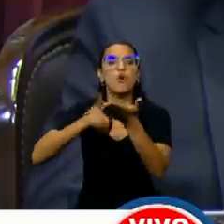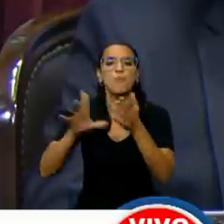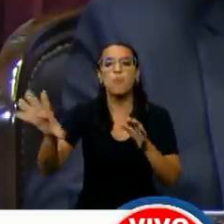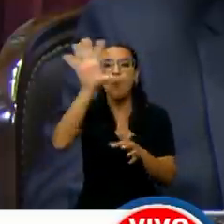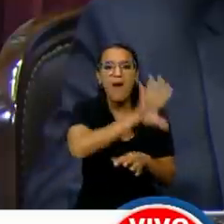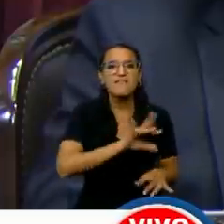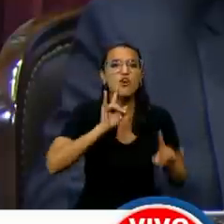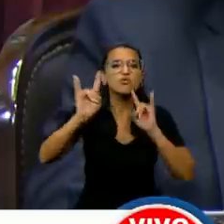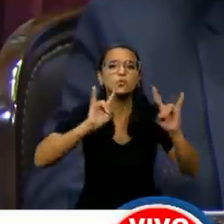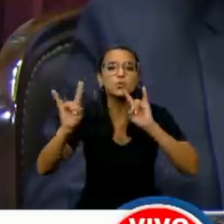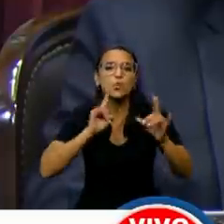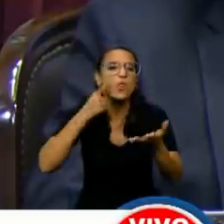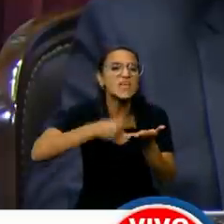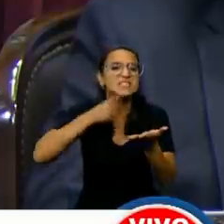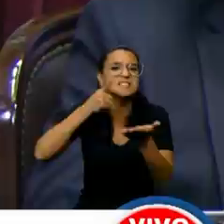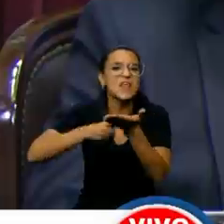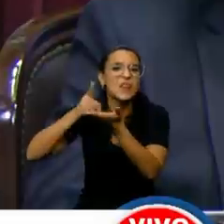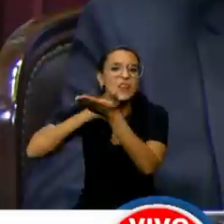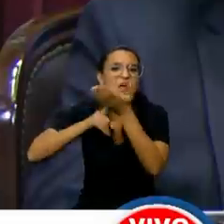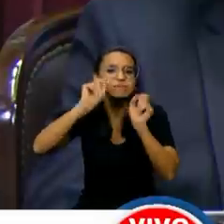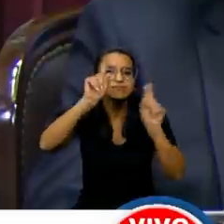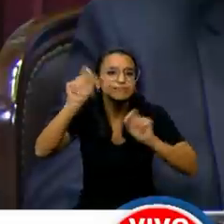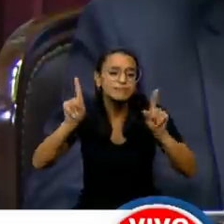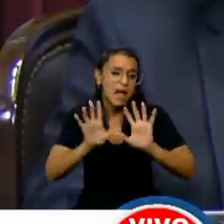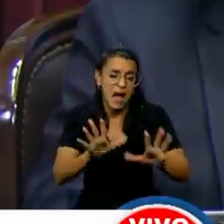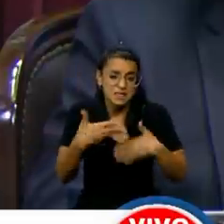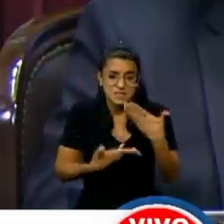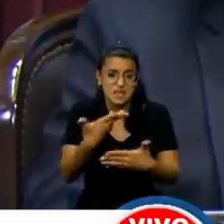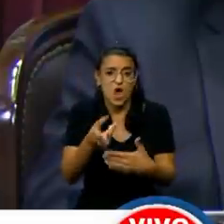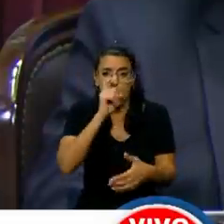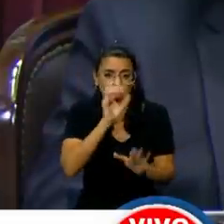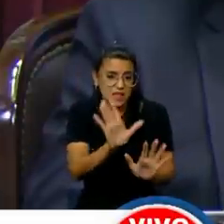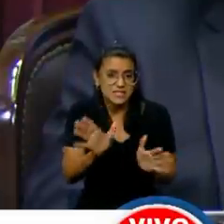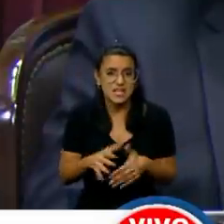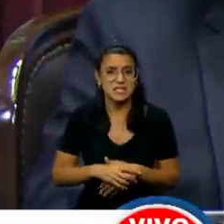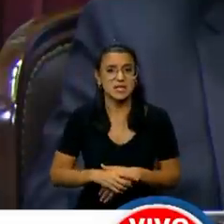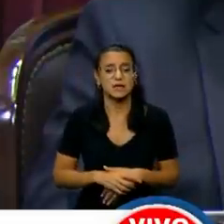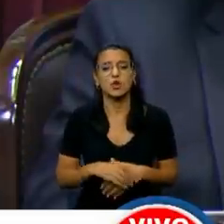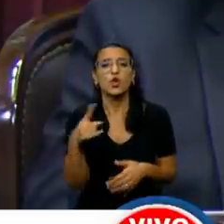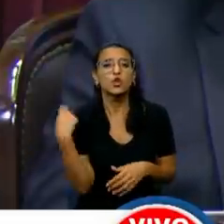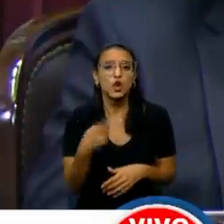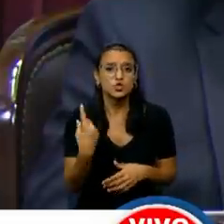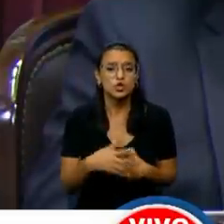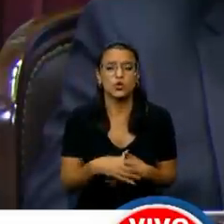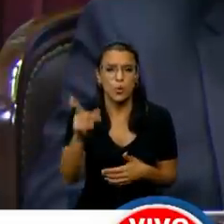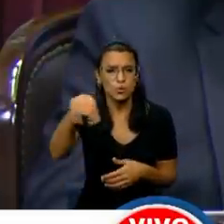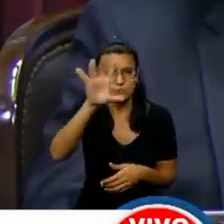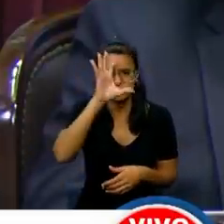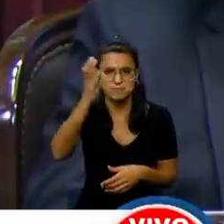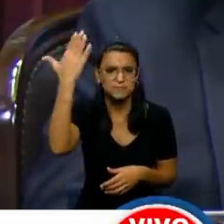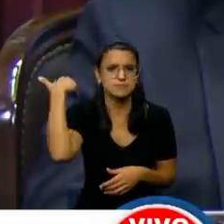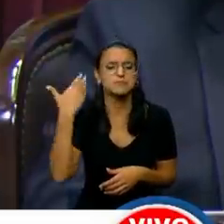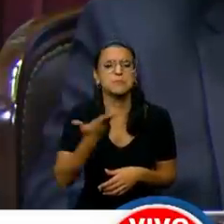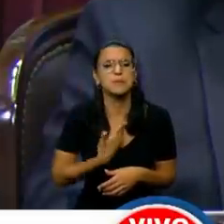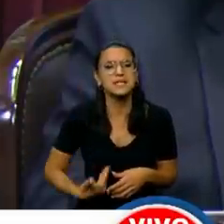pueblo de cada comunidad y así lo practicaban corrientes nosotros ustedes con la grata mención